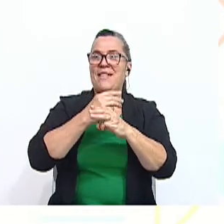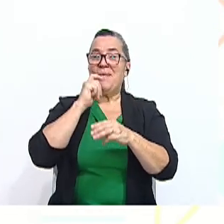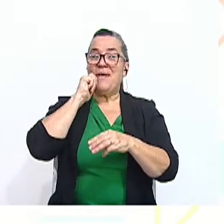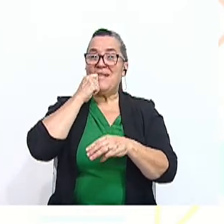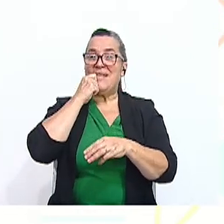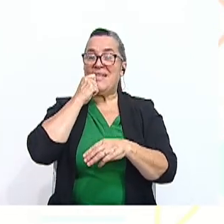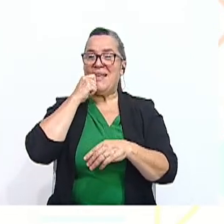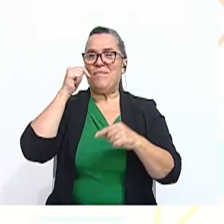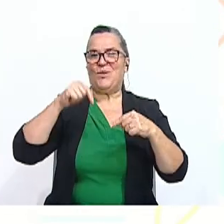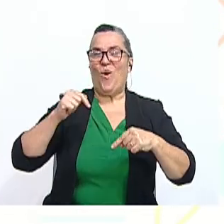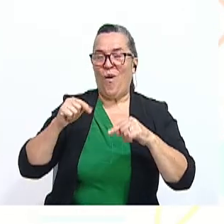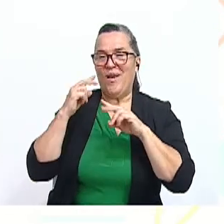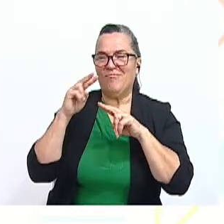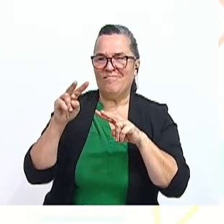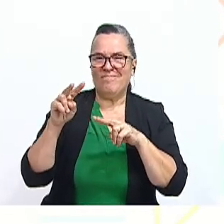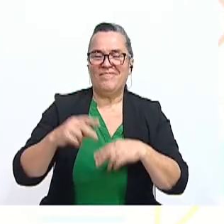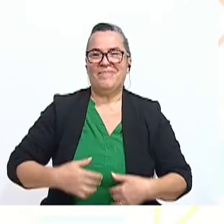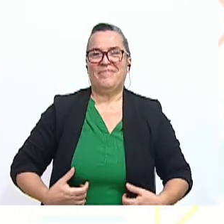del día de hoy.